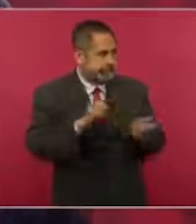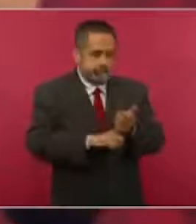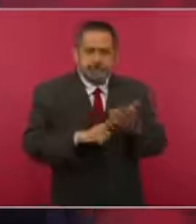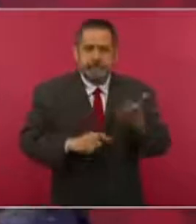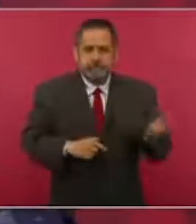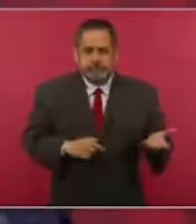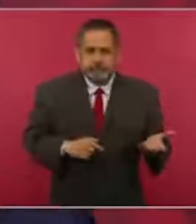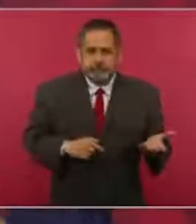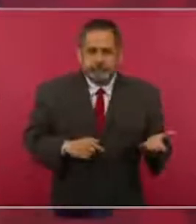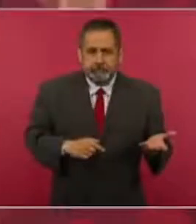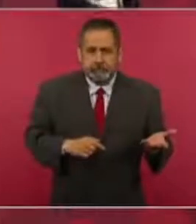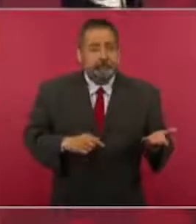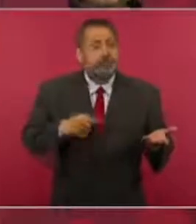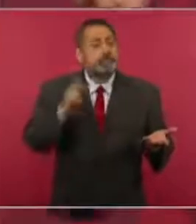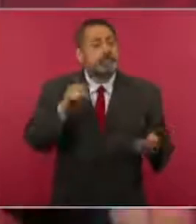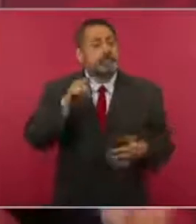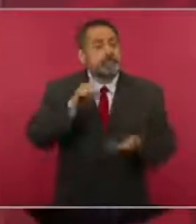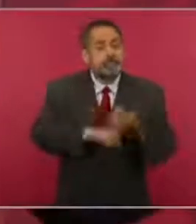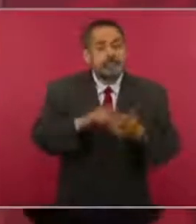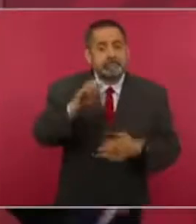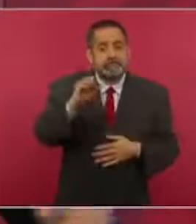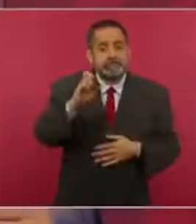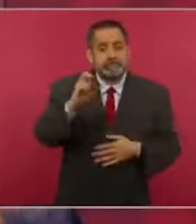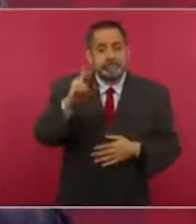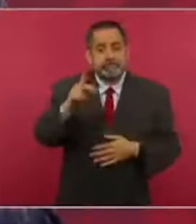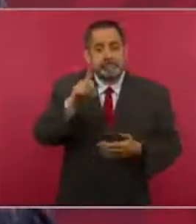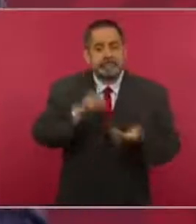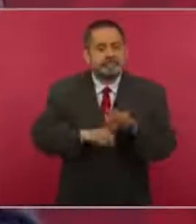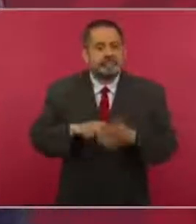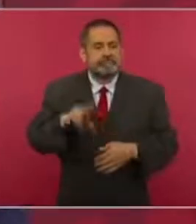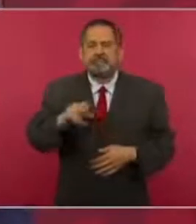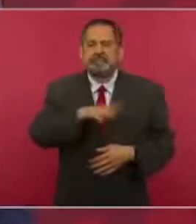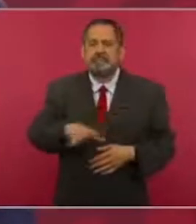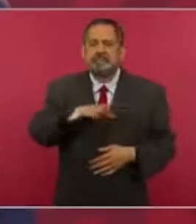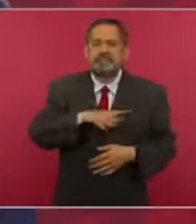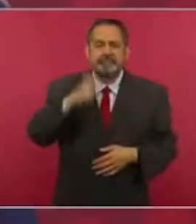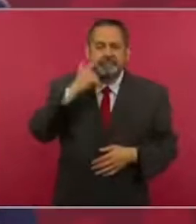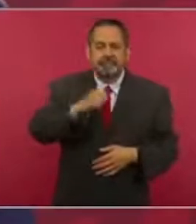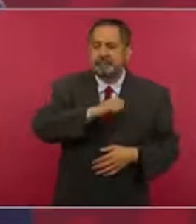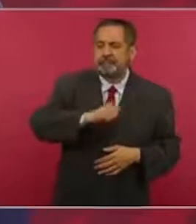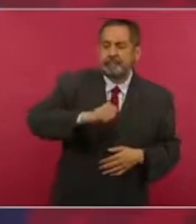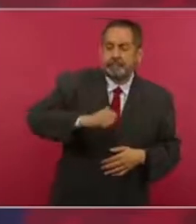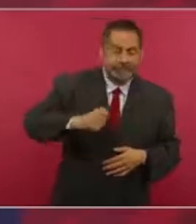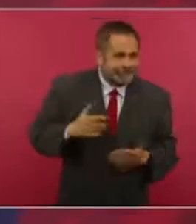Pero en la misma SEP tengo resistencias,